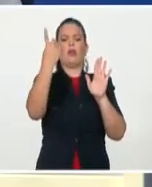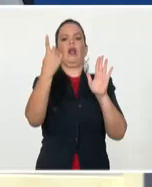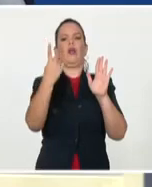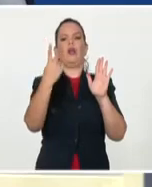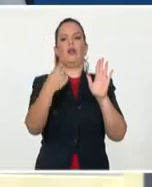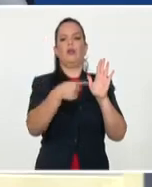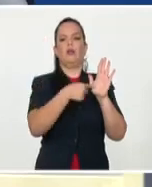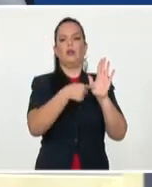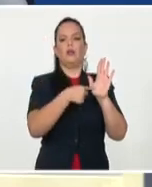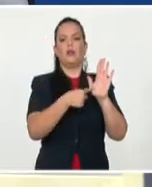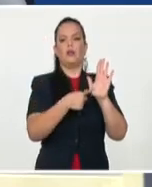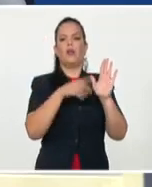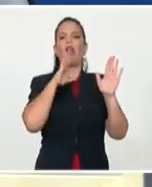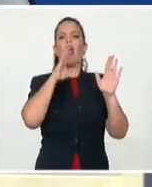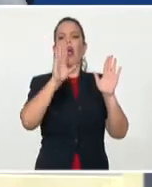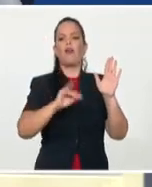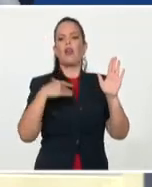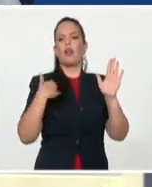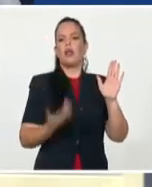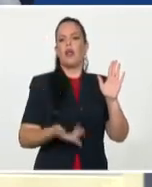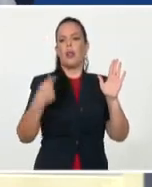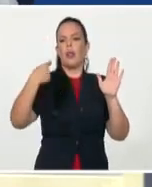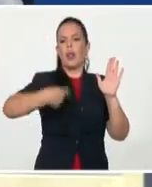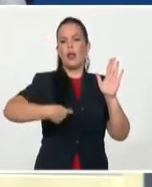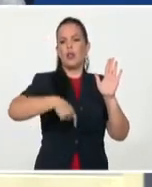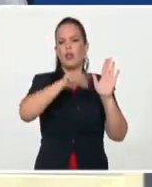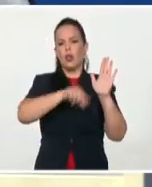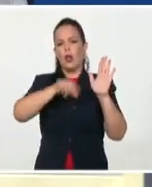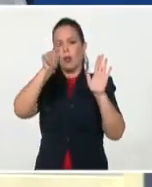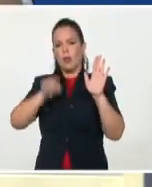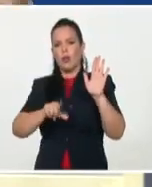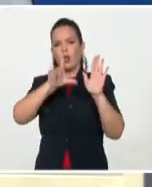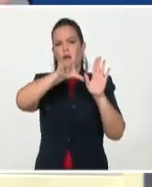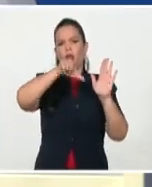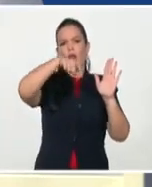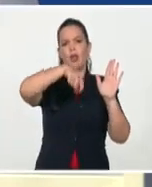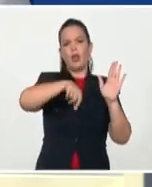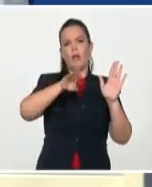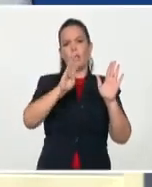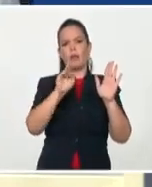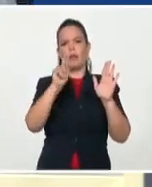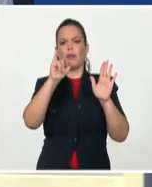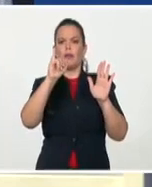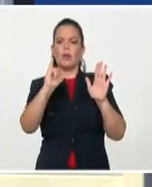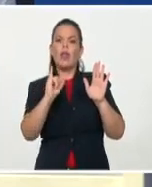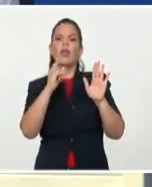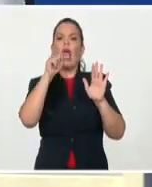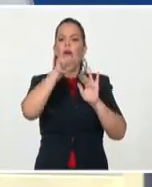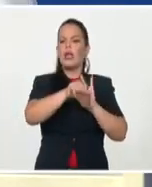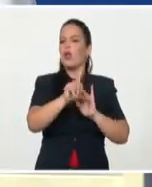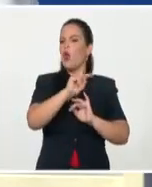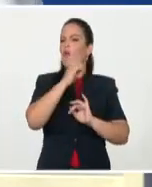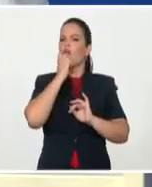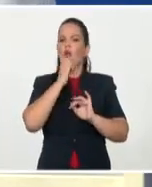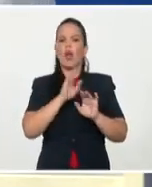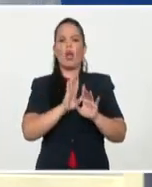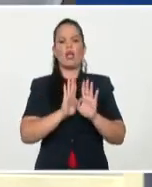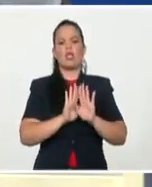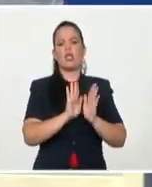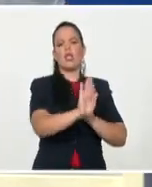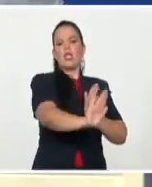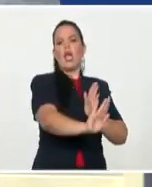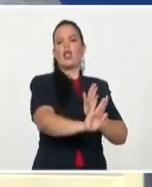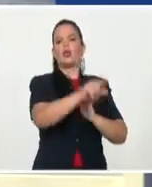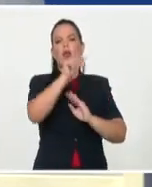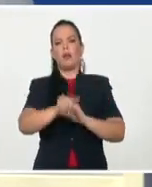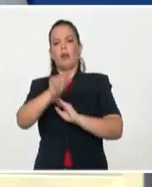habla de los derechos de las personas LGBTI, es decir, proscribe la discriminación por orientación sexual, identidad